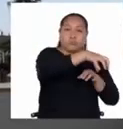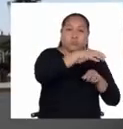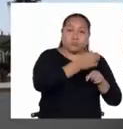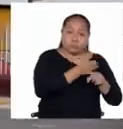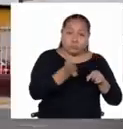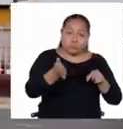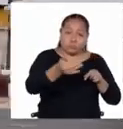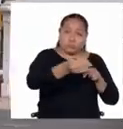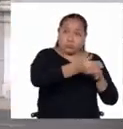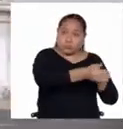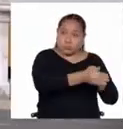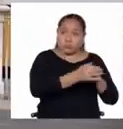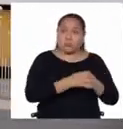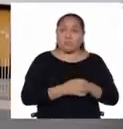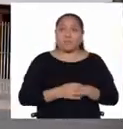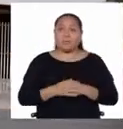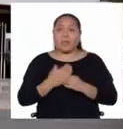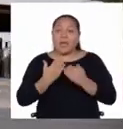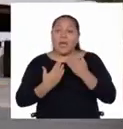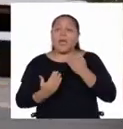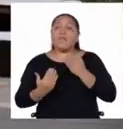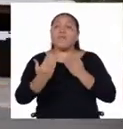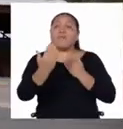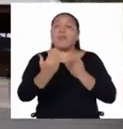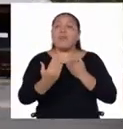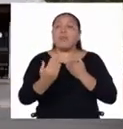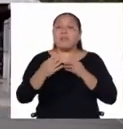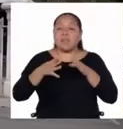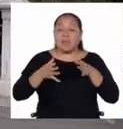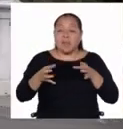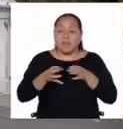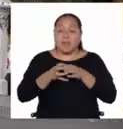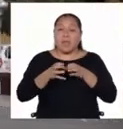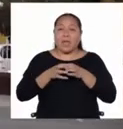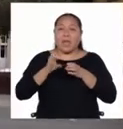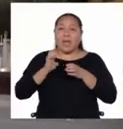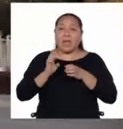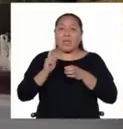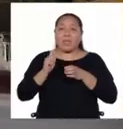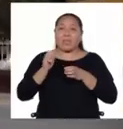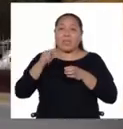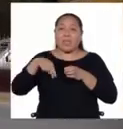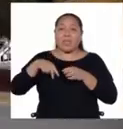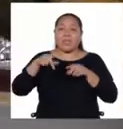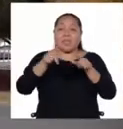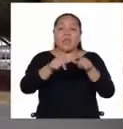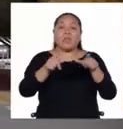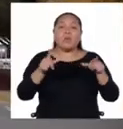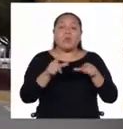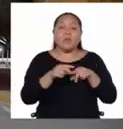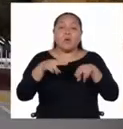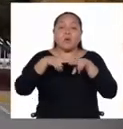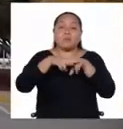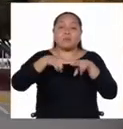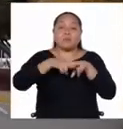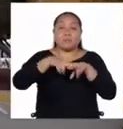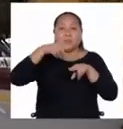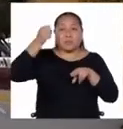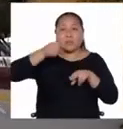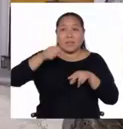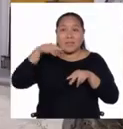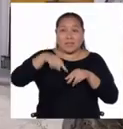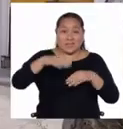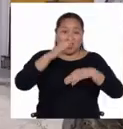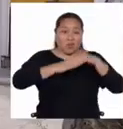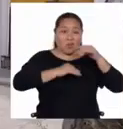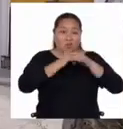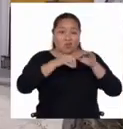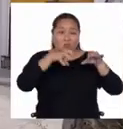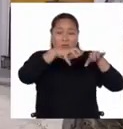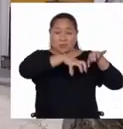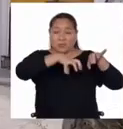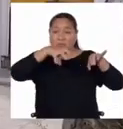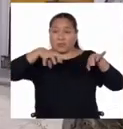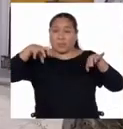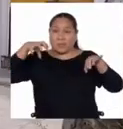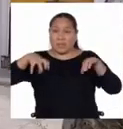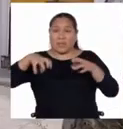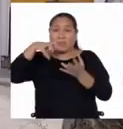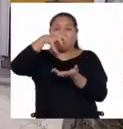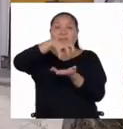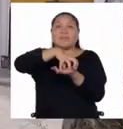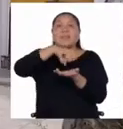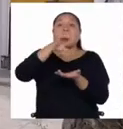se encuentra lo que fue el patio de trenes. Estos edificios constituían la estación propiamente dicha y